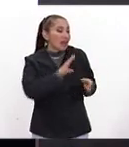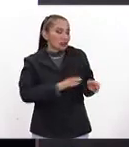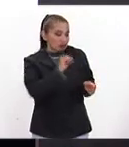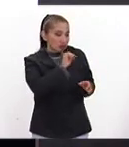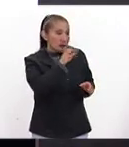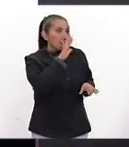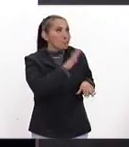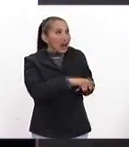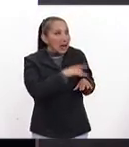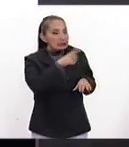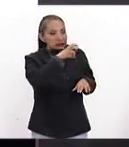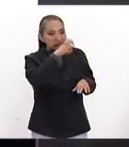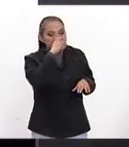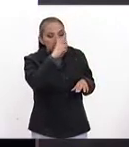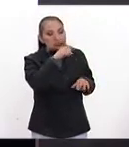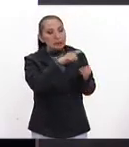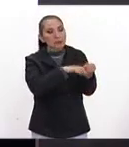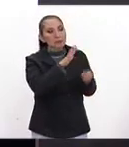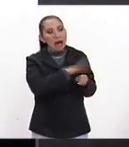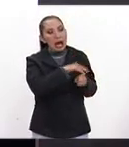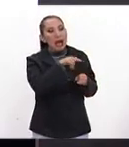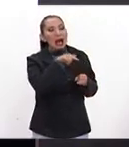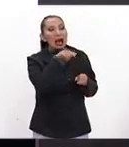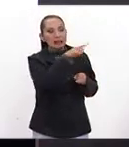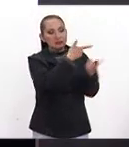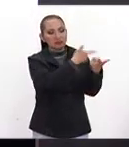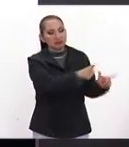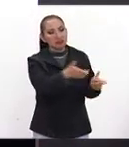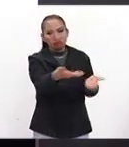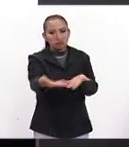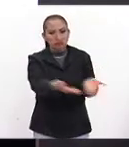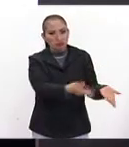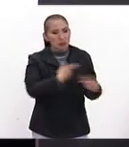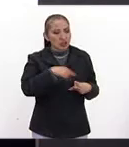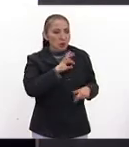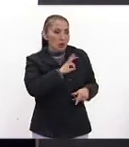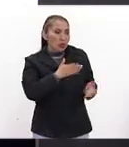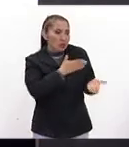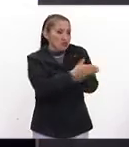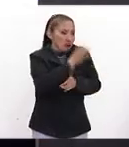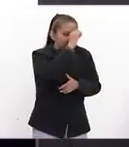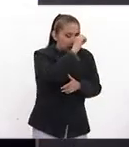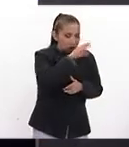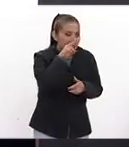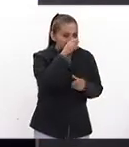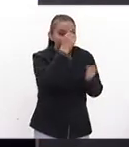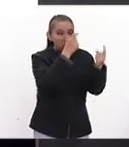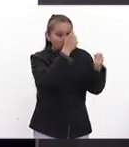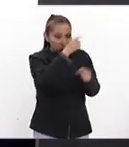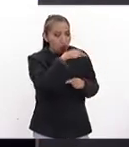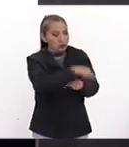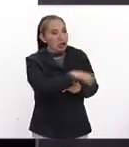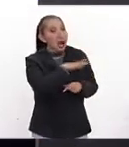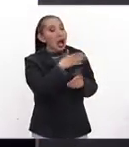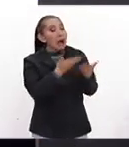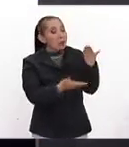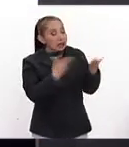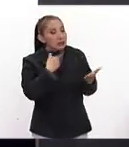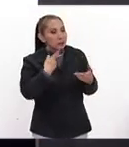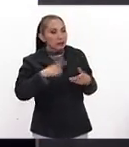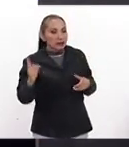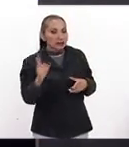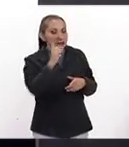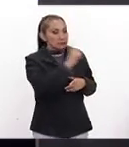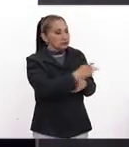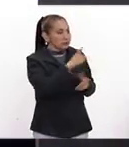sí son mucho más rígidos, son mucho más abiertos a la ciudadanía y ya hemos visto casos en los cuales han llegado personas que el